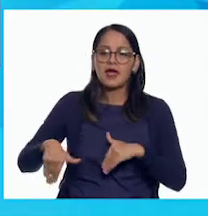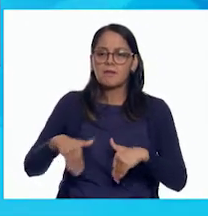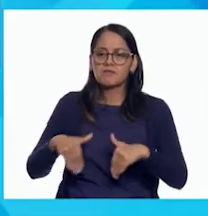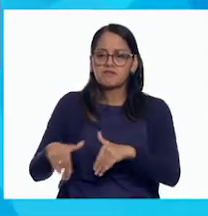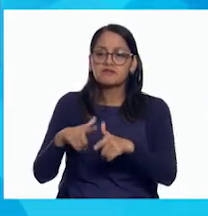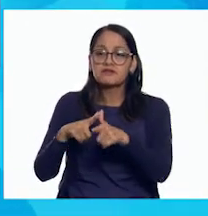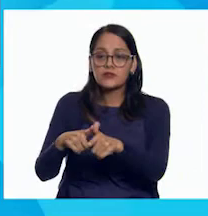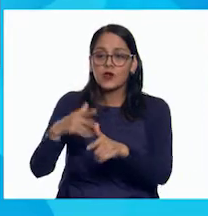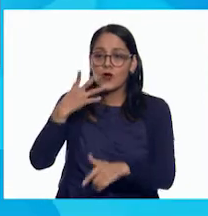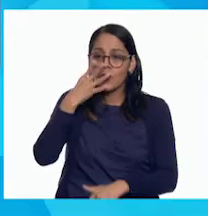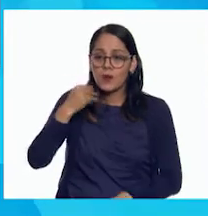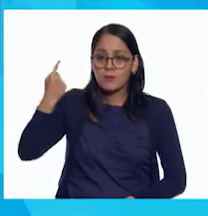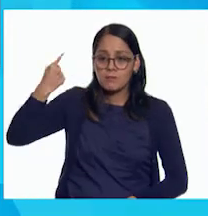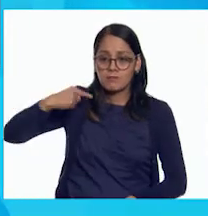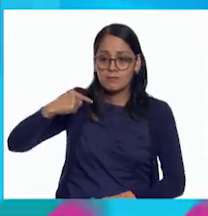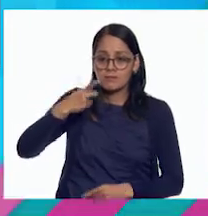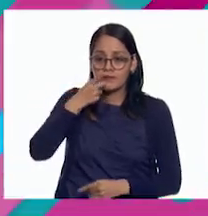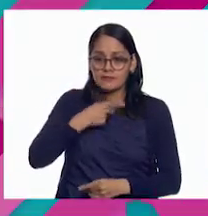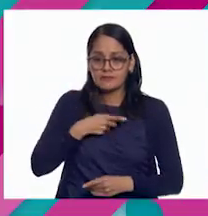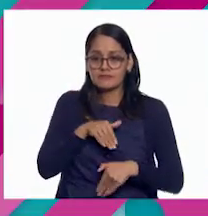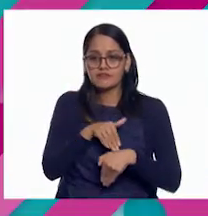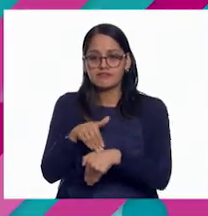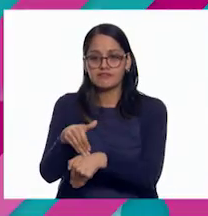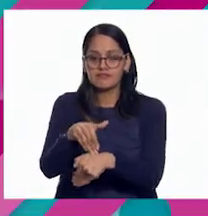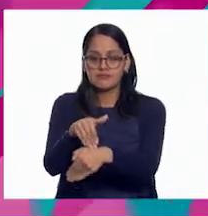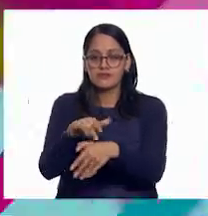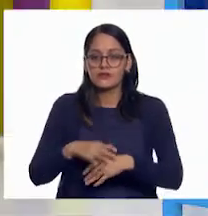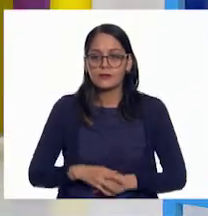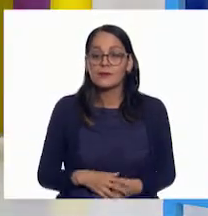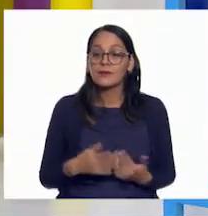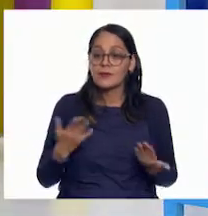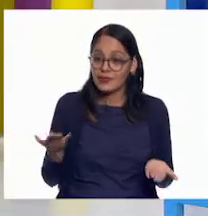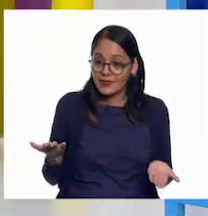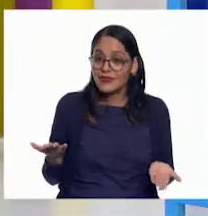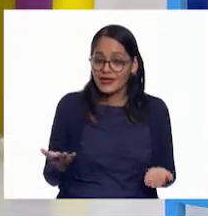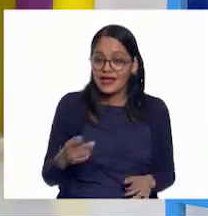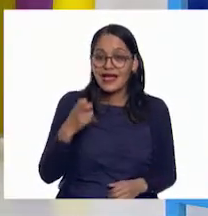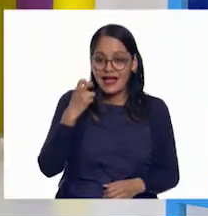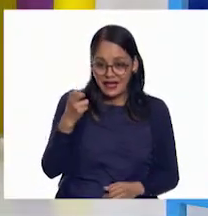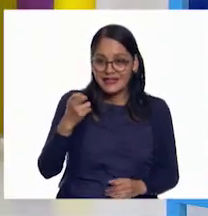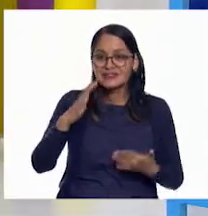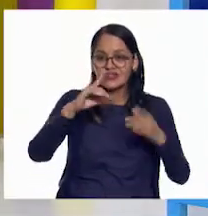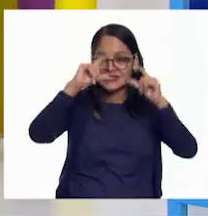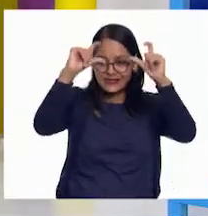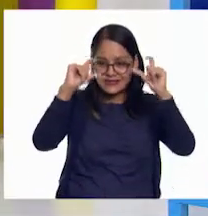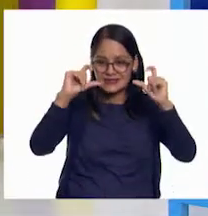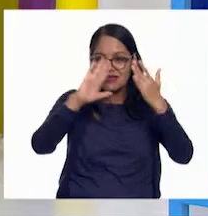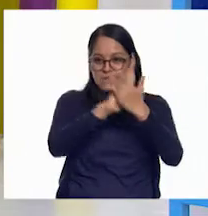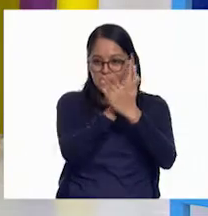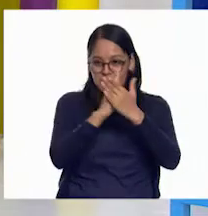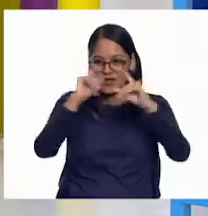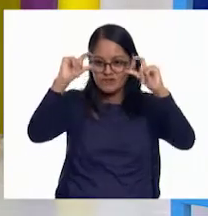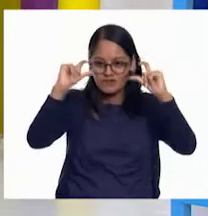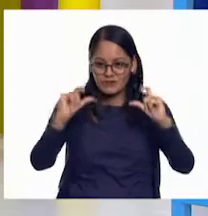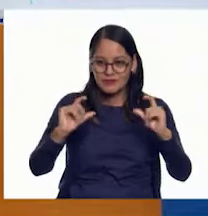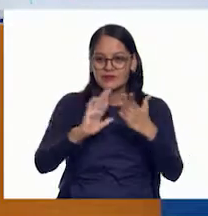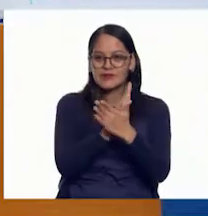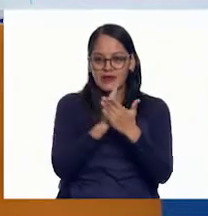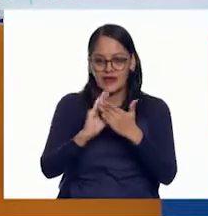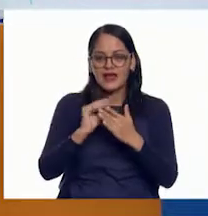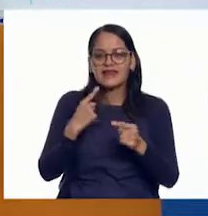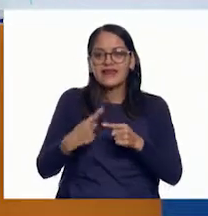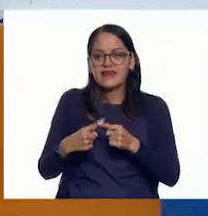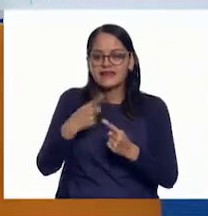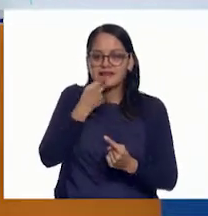lobo. Ay, muy bien, lo hizo muy bien porque efectivamente así podemos distinguir quién está diciendo qué cosa, ¿verdad? Así es,